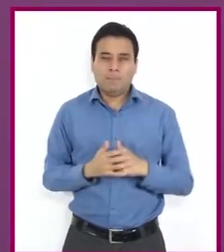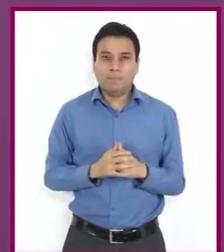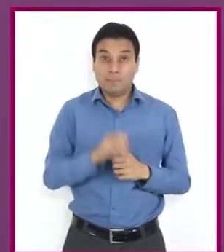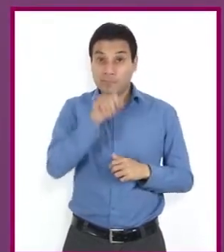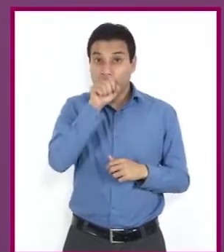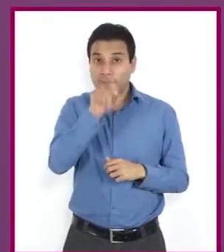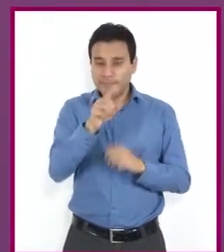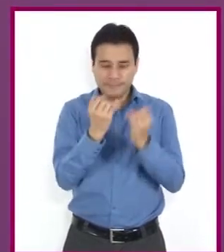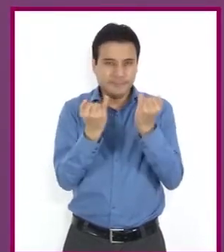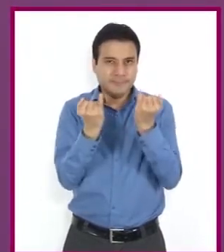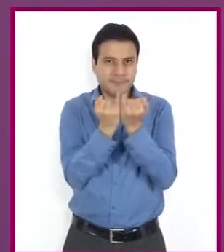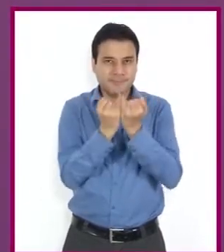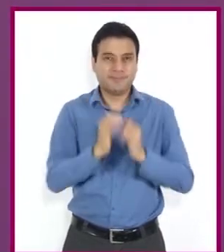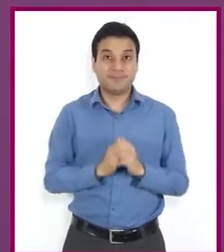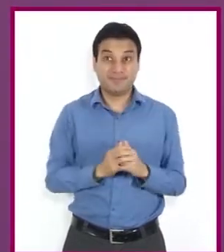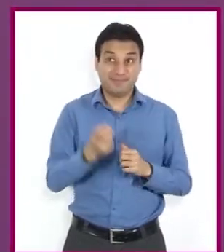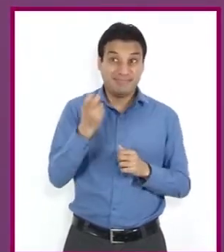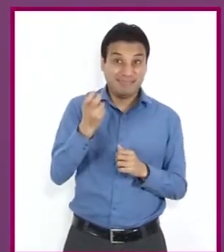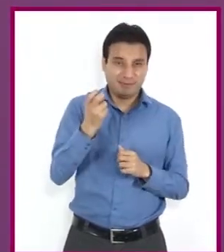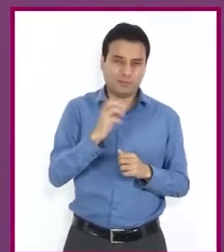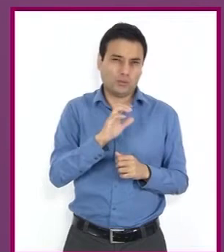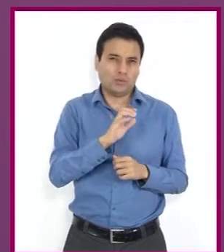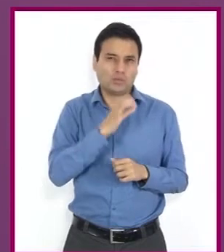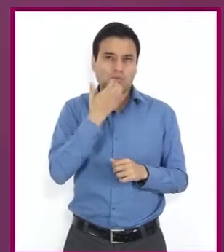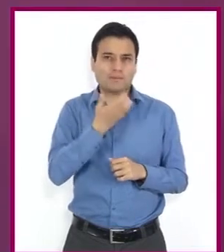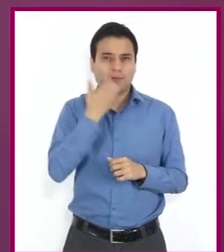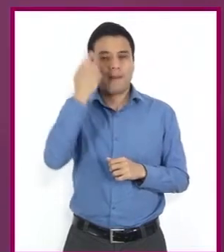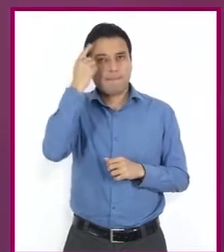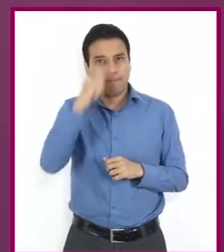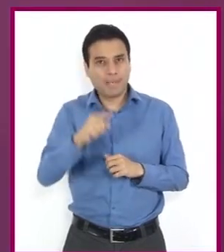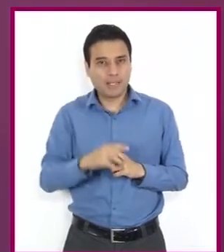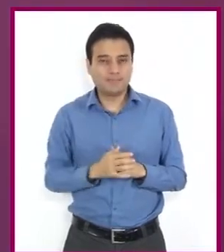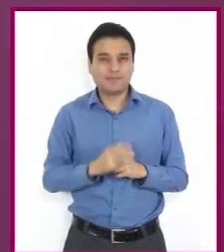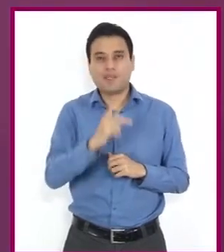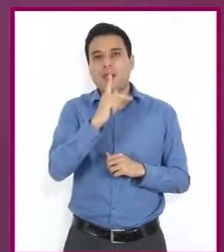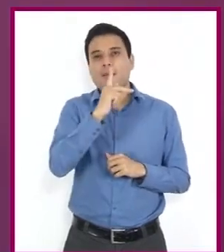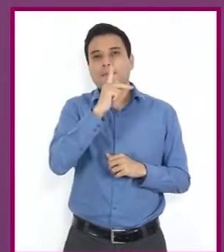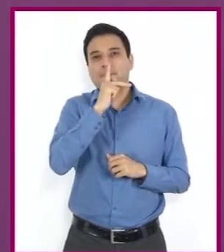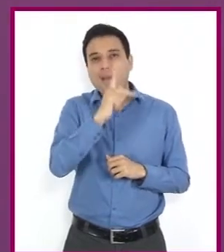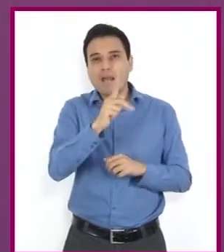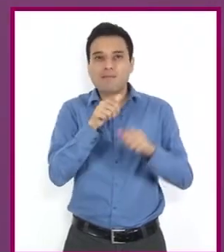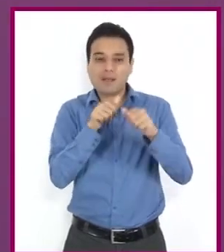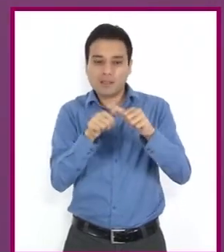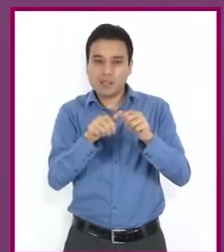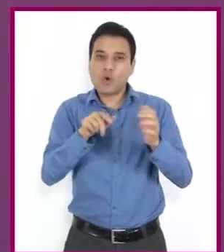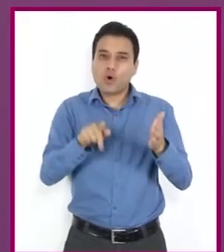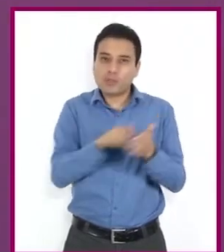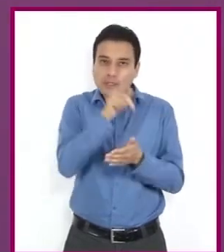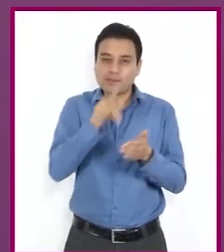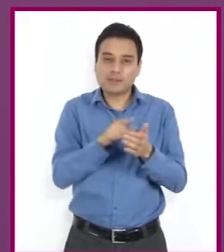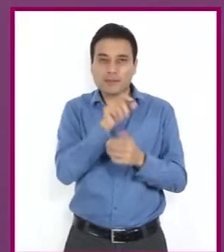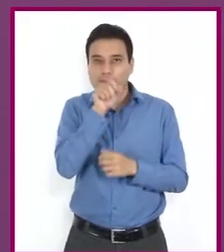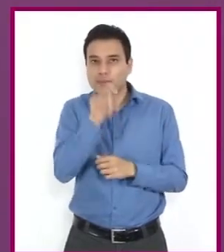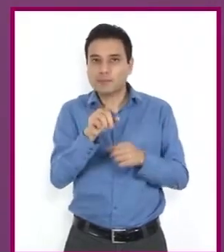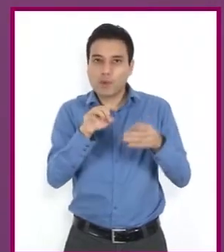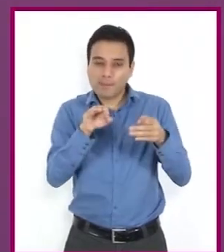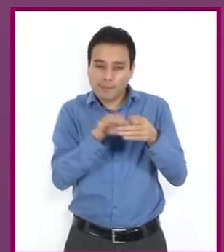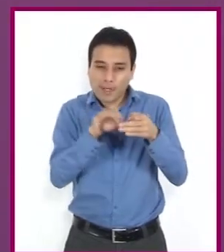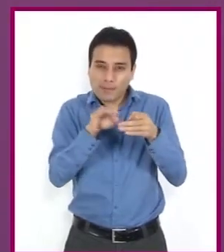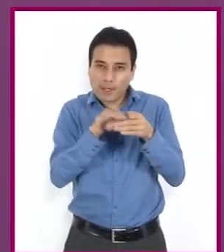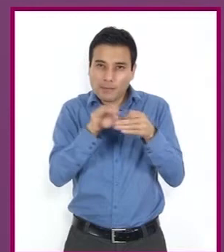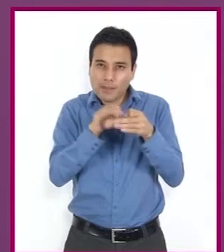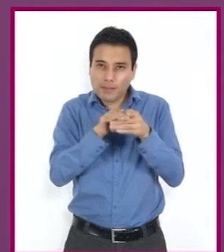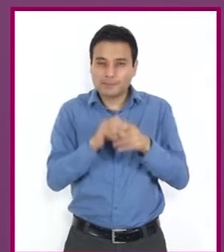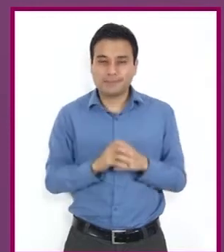También es la figura retórica que consiste en una repetición o aliteración de sonidos lingüísticos que imitan los sonidos con